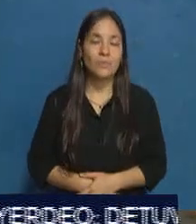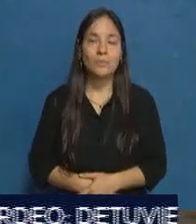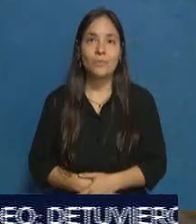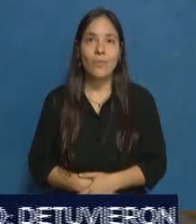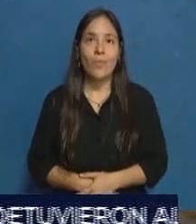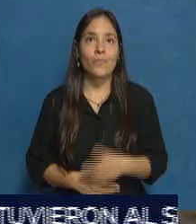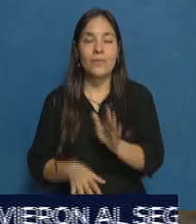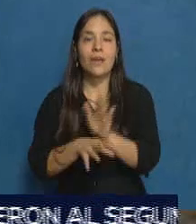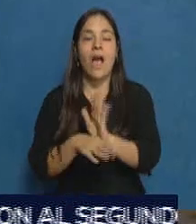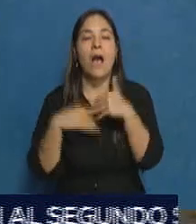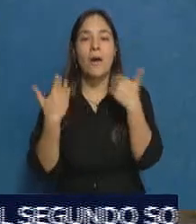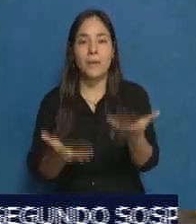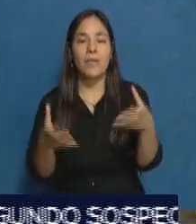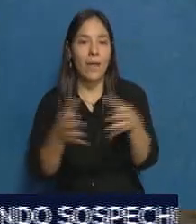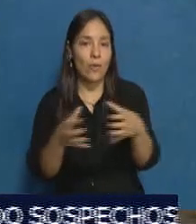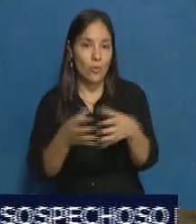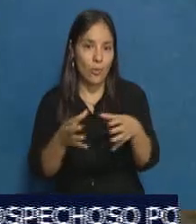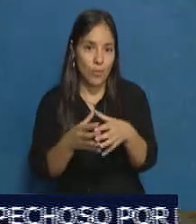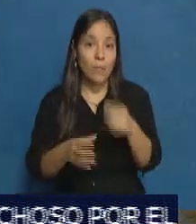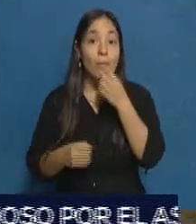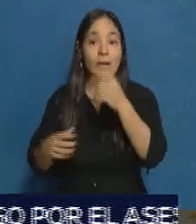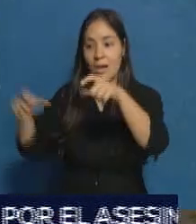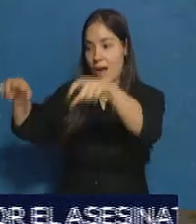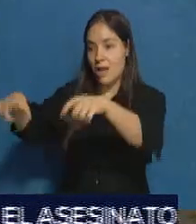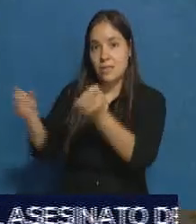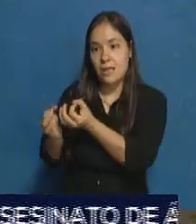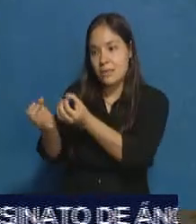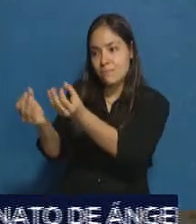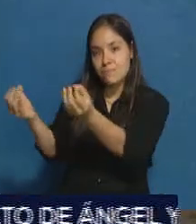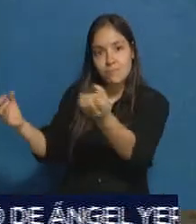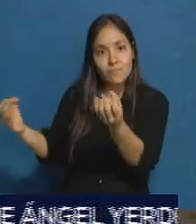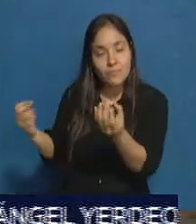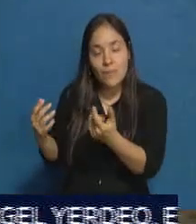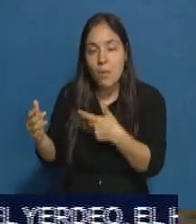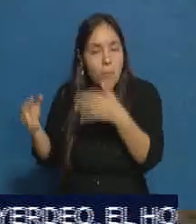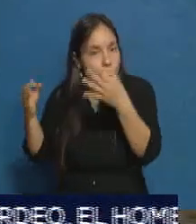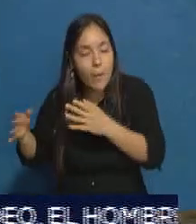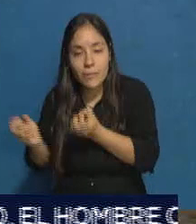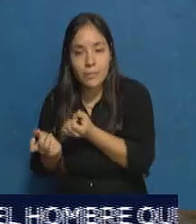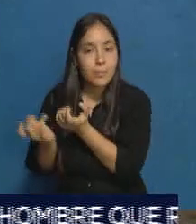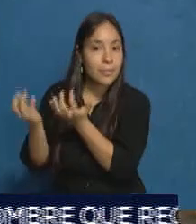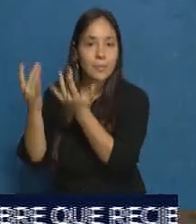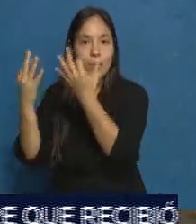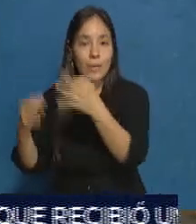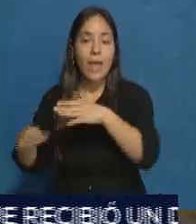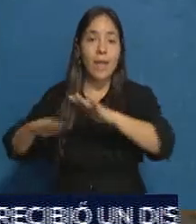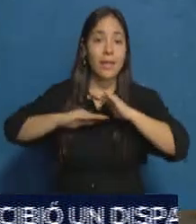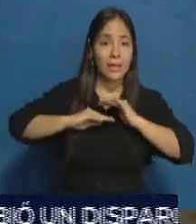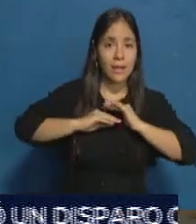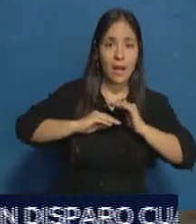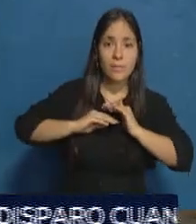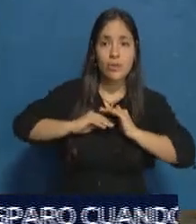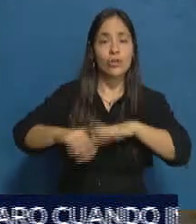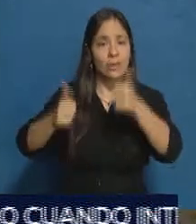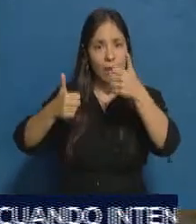para el bien del equipo, porque la verdad es que la siembra de la cancha prendió y está muy bien la de entrenamiento, está muy bien la del